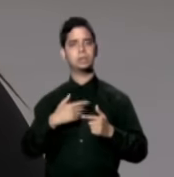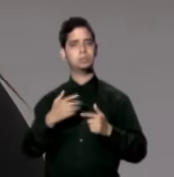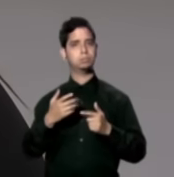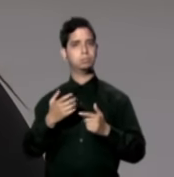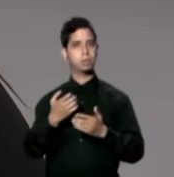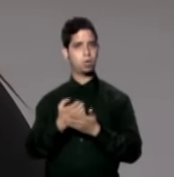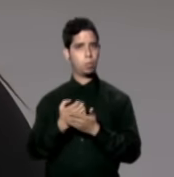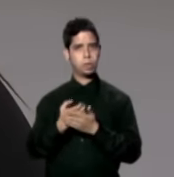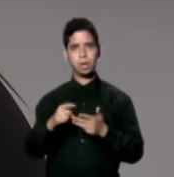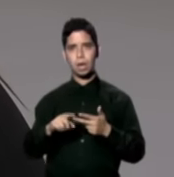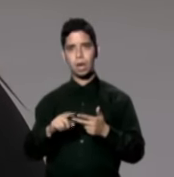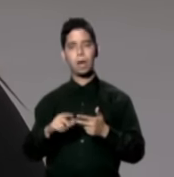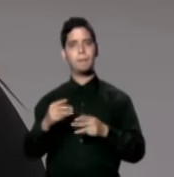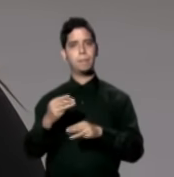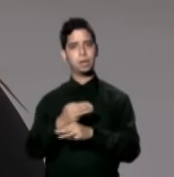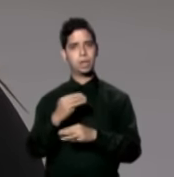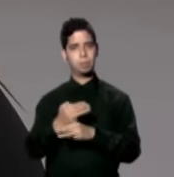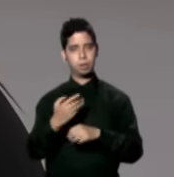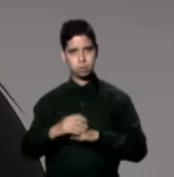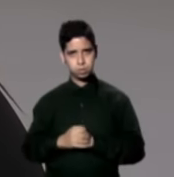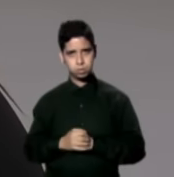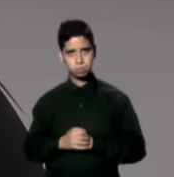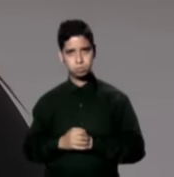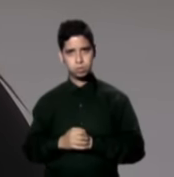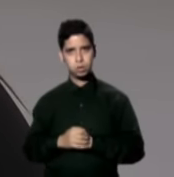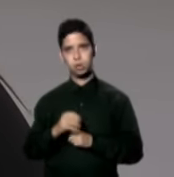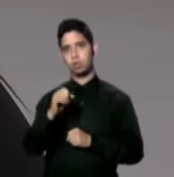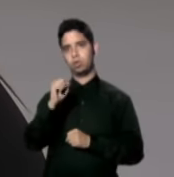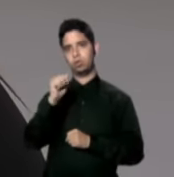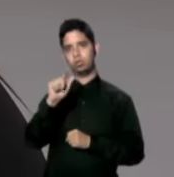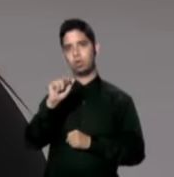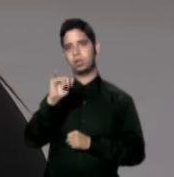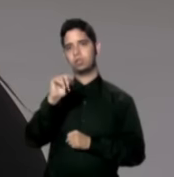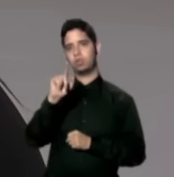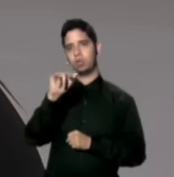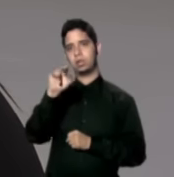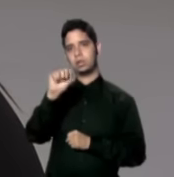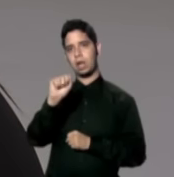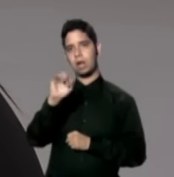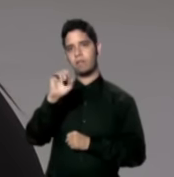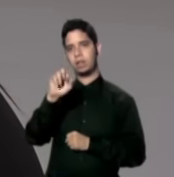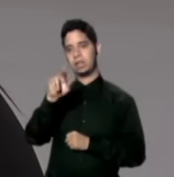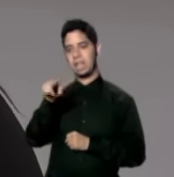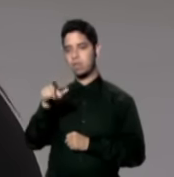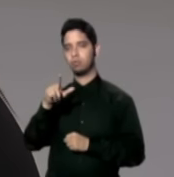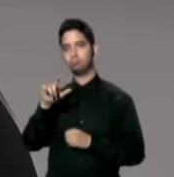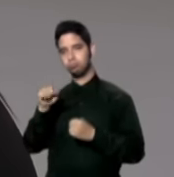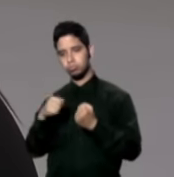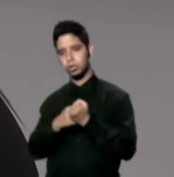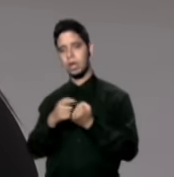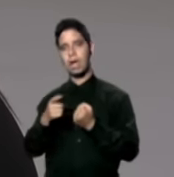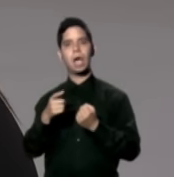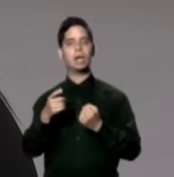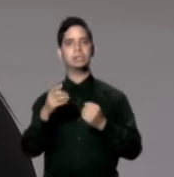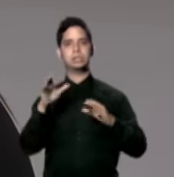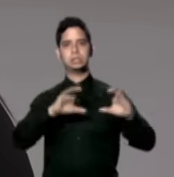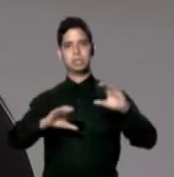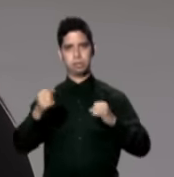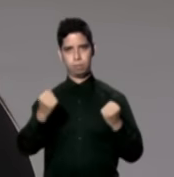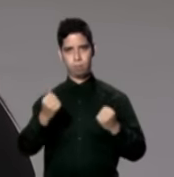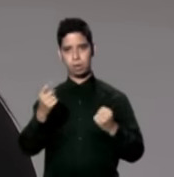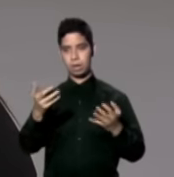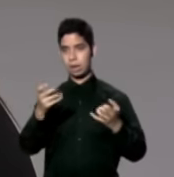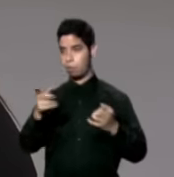Solina Ferré de por sí son una gran institución puertorriqueña, y al ellos tener Ciencia Móvil, que es exactamente lo que nosotros queremos llevar a